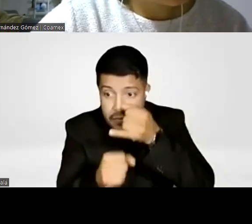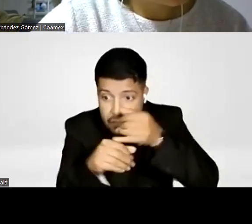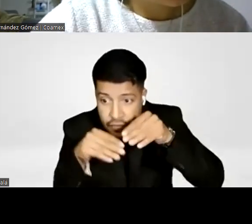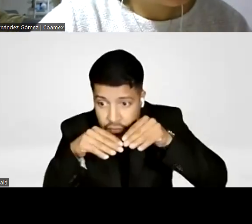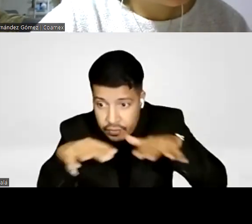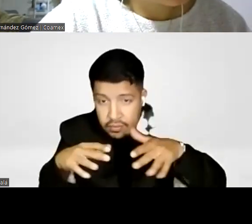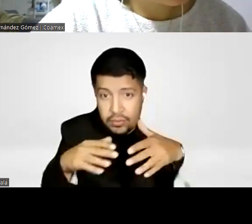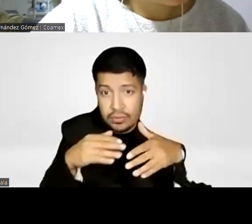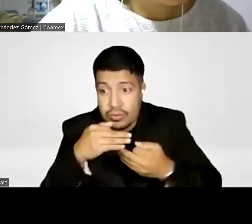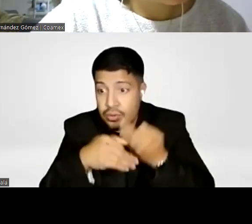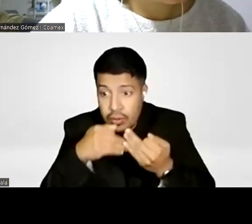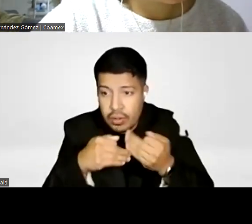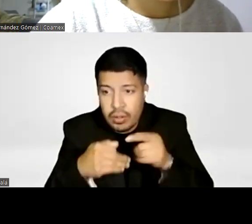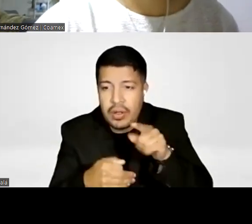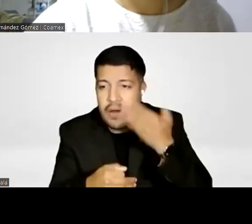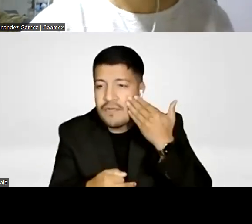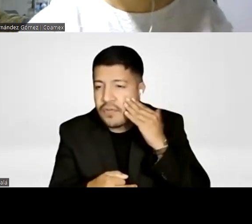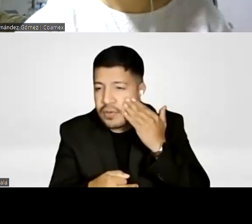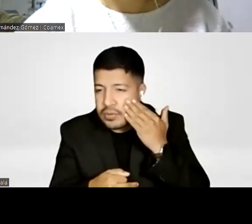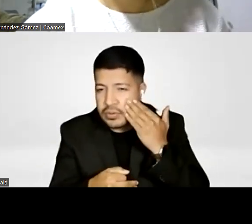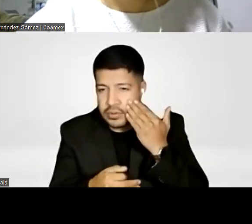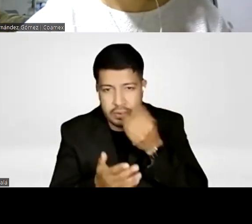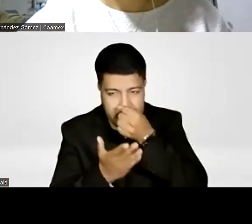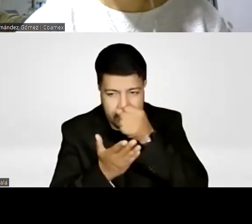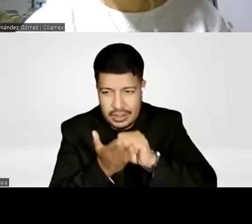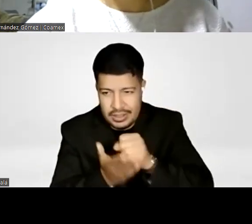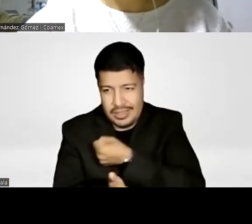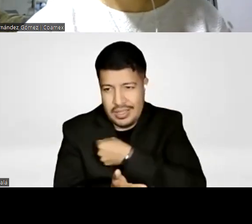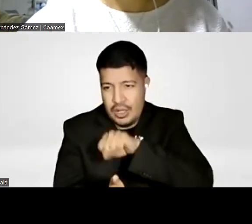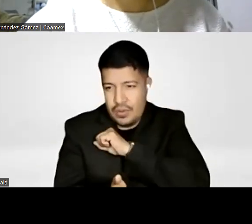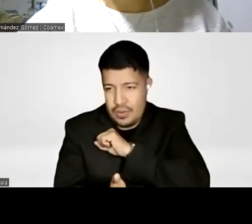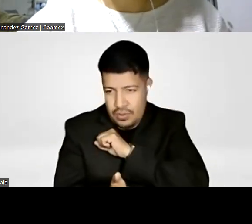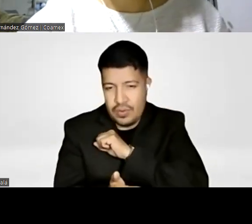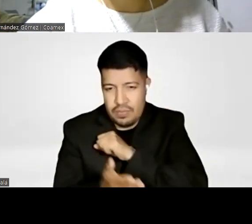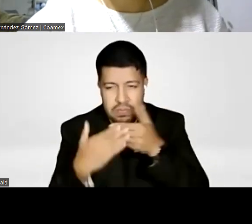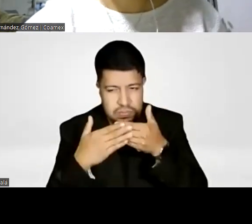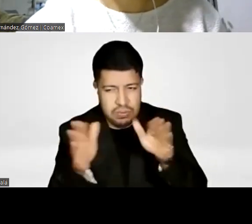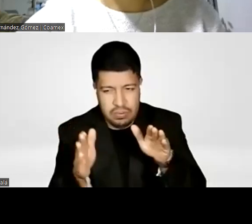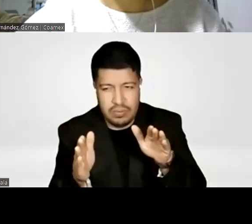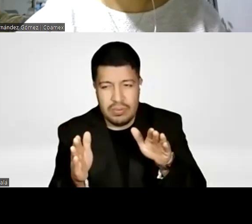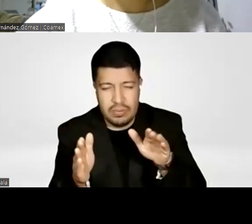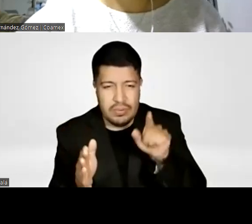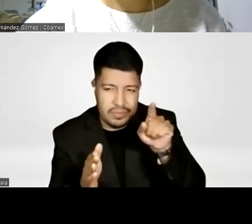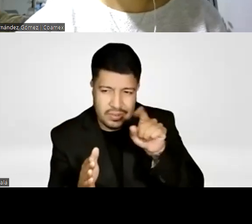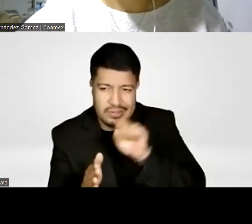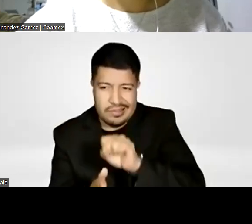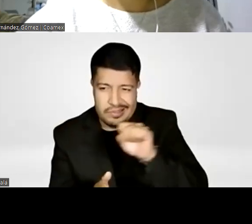serán mediante el Facebook de la Secretaría de Salud Pública acá en Sonora.